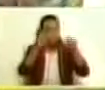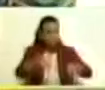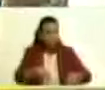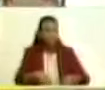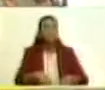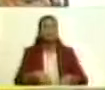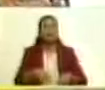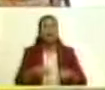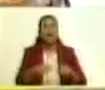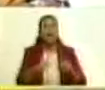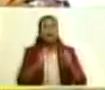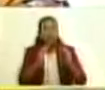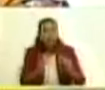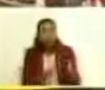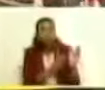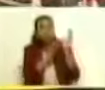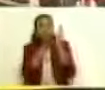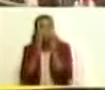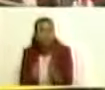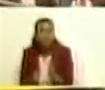en pasar una nueva etapa?